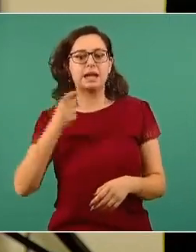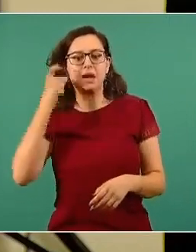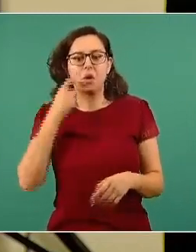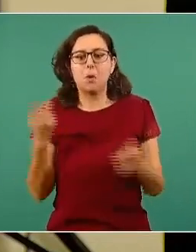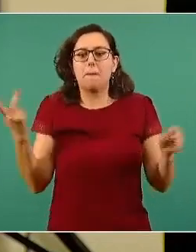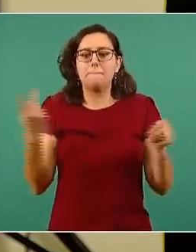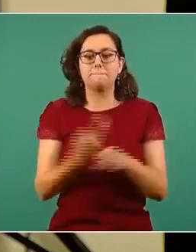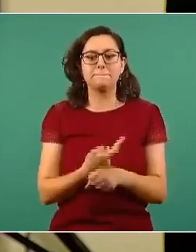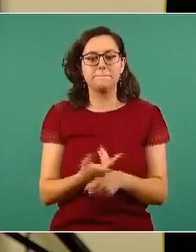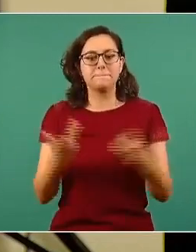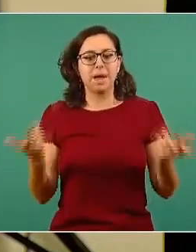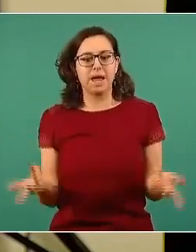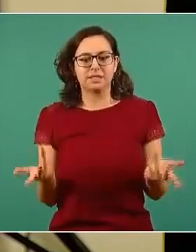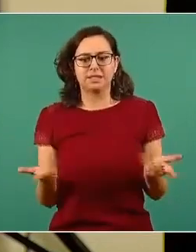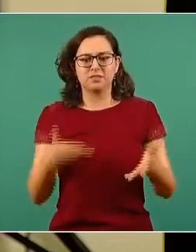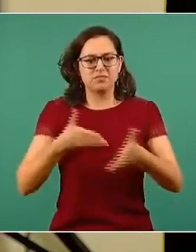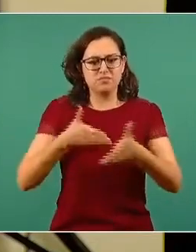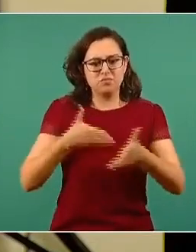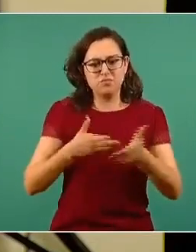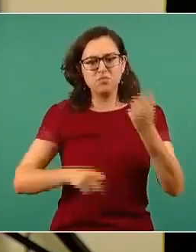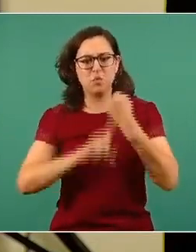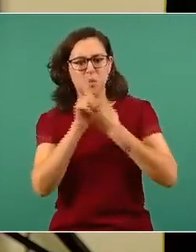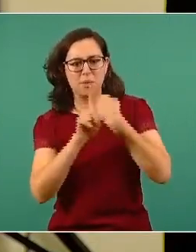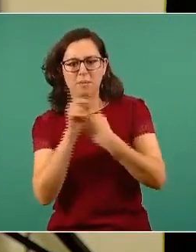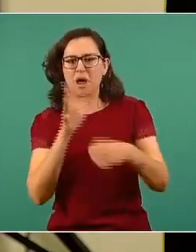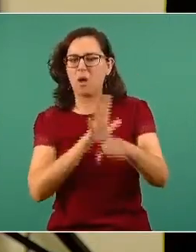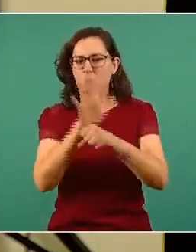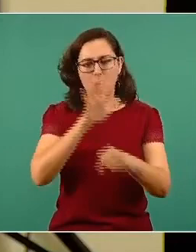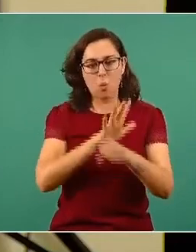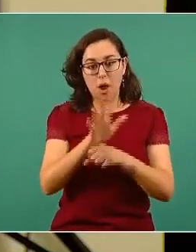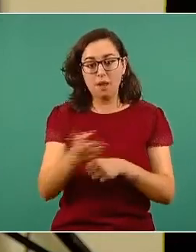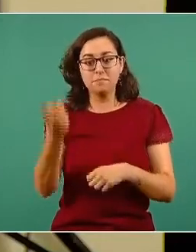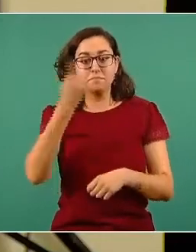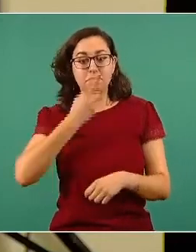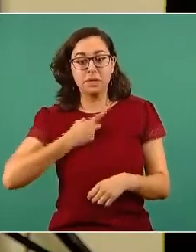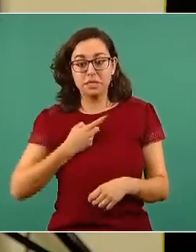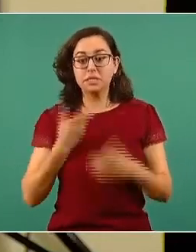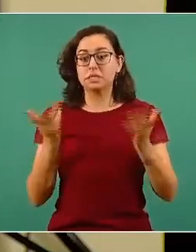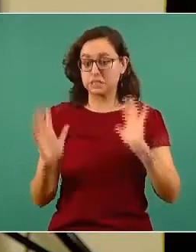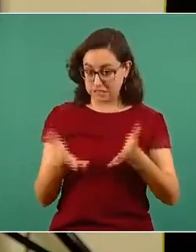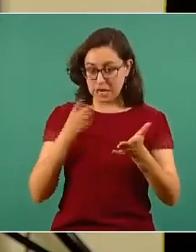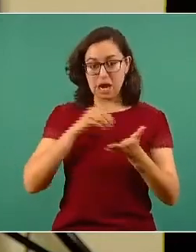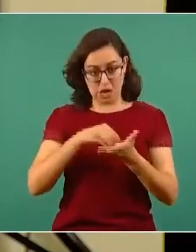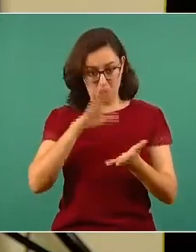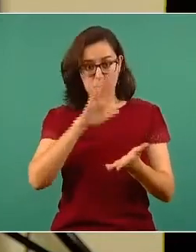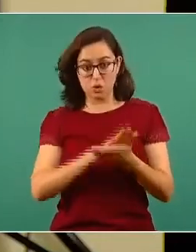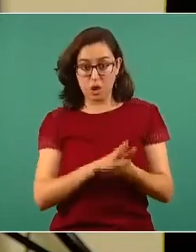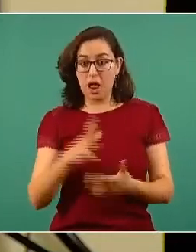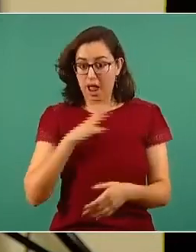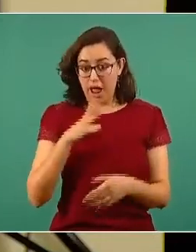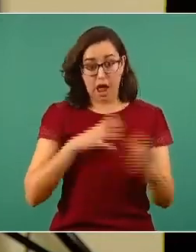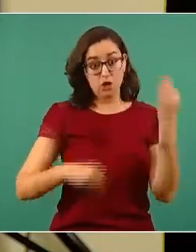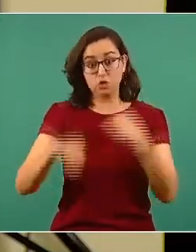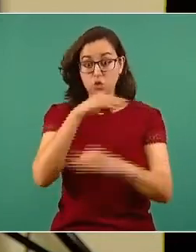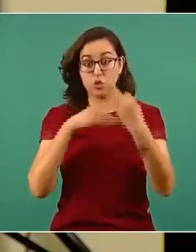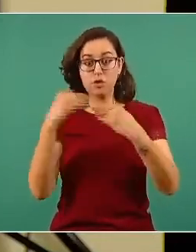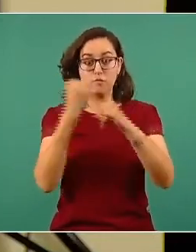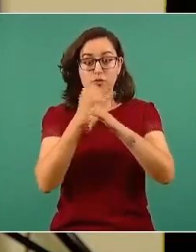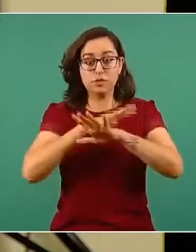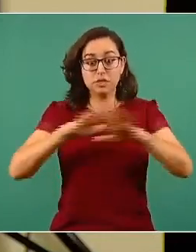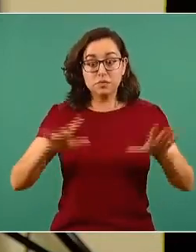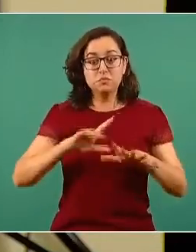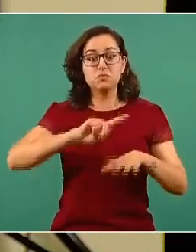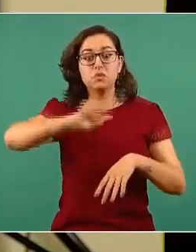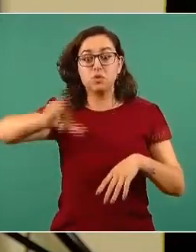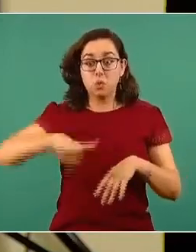ahí en dónde se está atorando la bolita, ¿no? Nos dicen, nos llegó el registro de vacunación, tenemos los datos y nos dijeron que nos